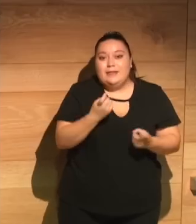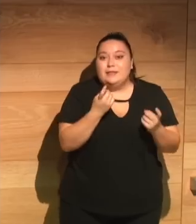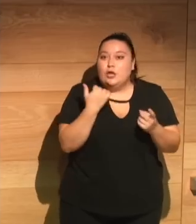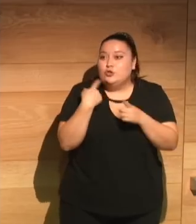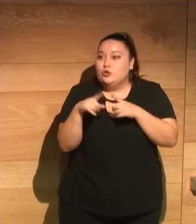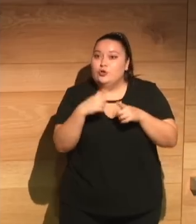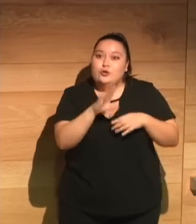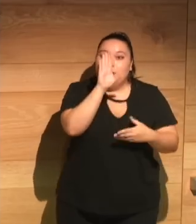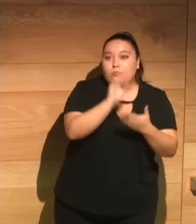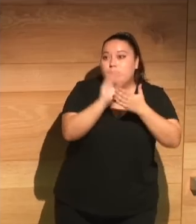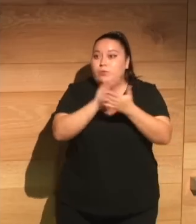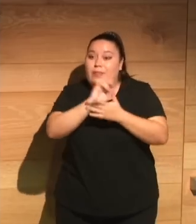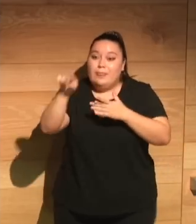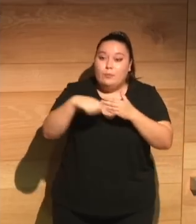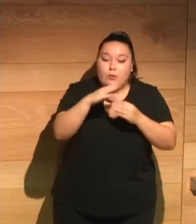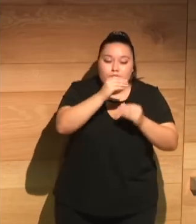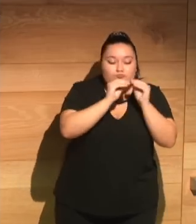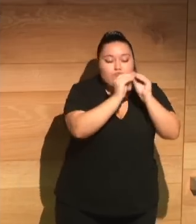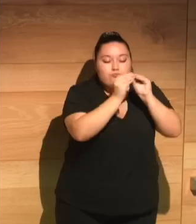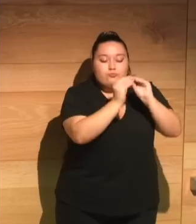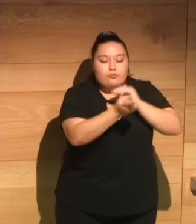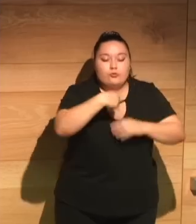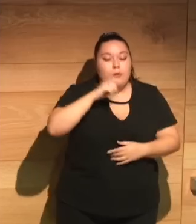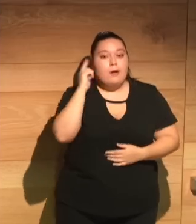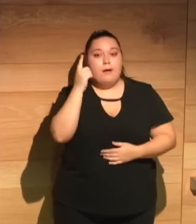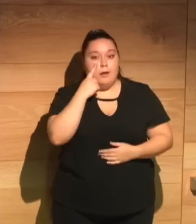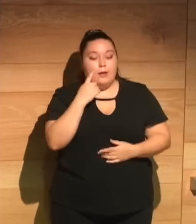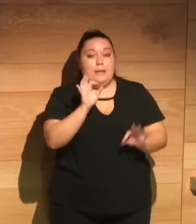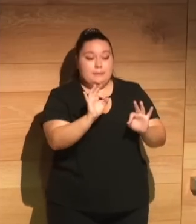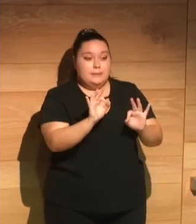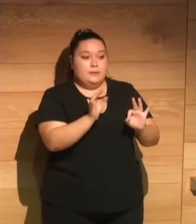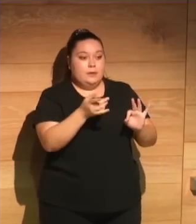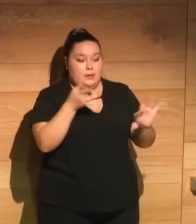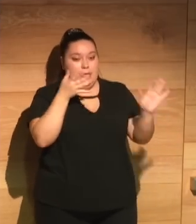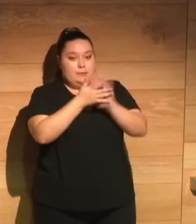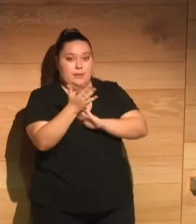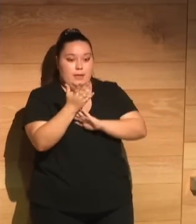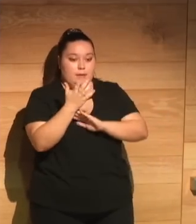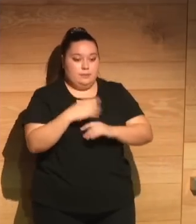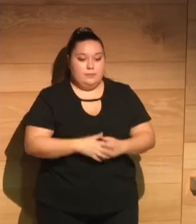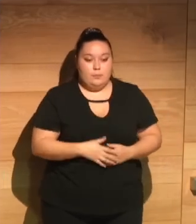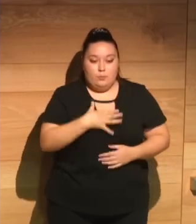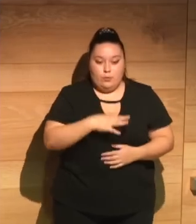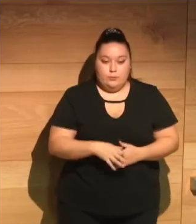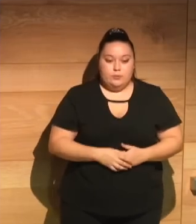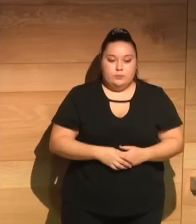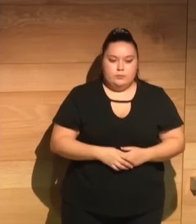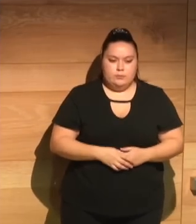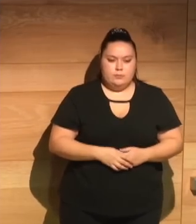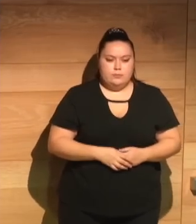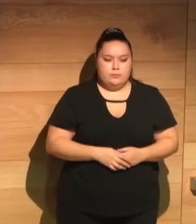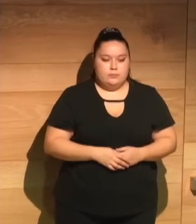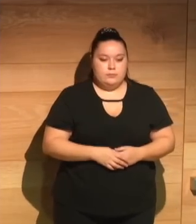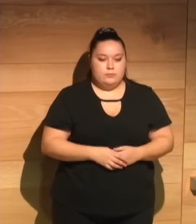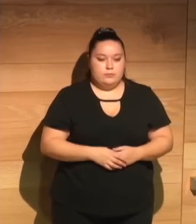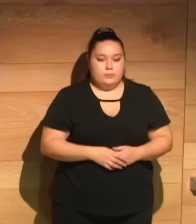allá para después unir todas las piezas y darnos cuenta. Por otro lado, eso nos valdría probablemente para explicar la ducha también. Claro. Bueno,